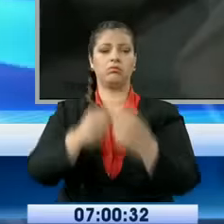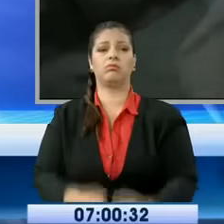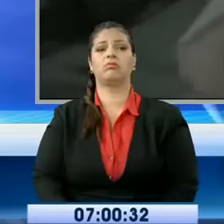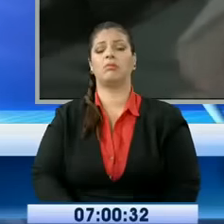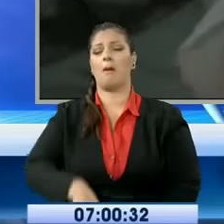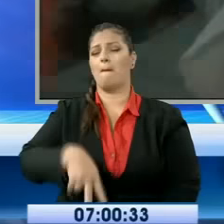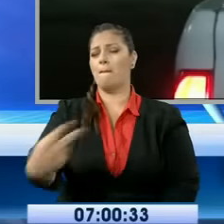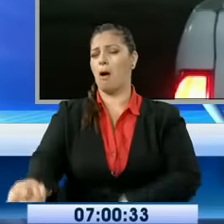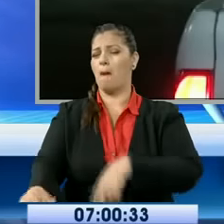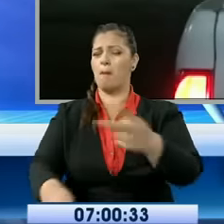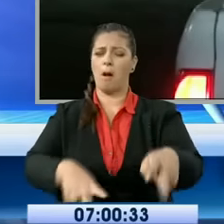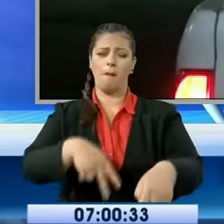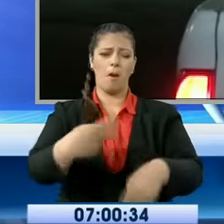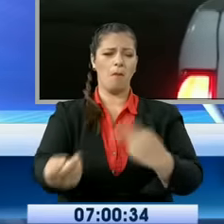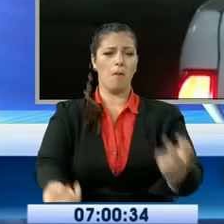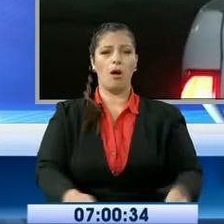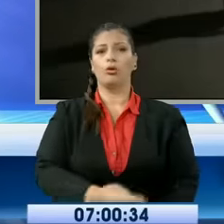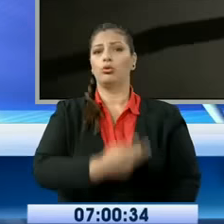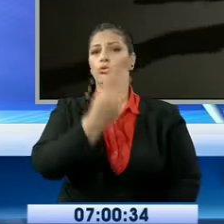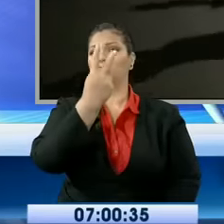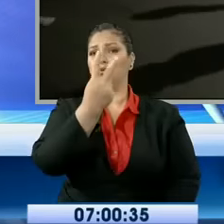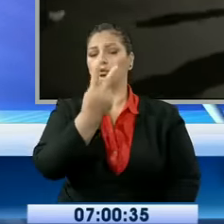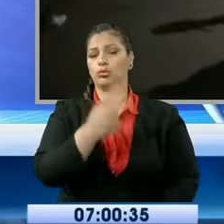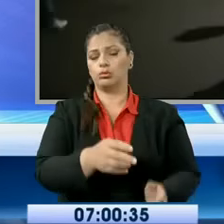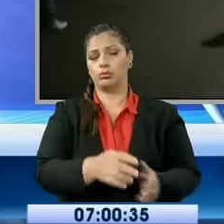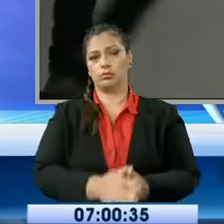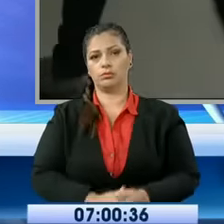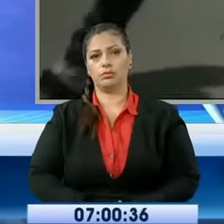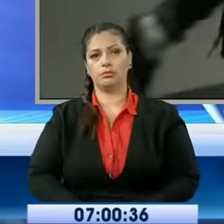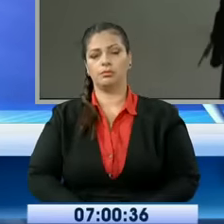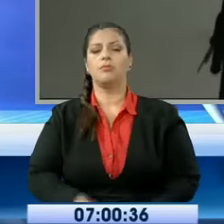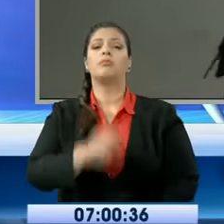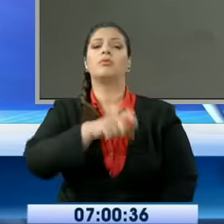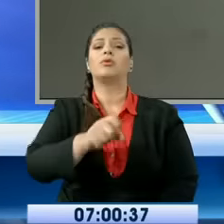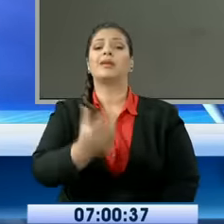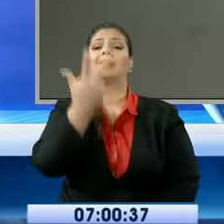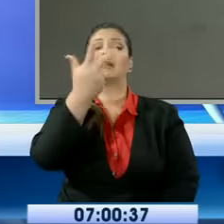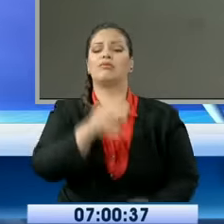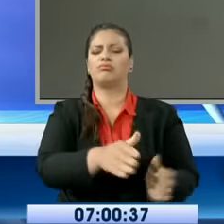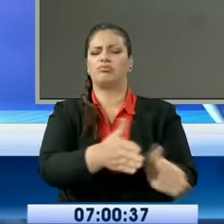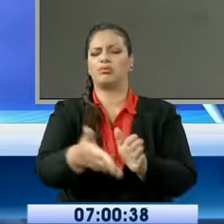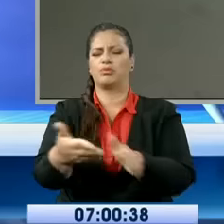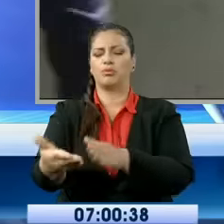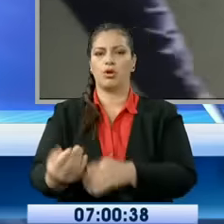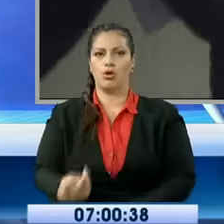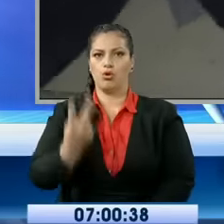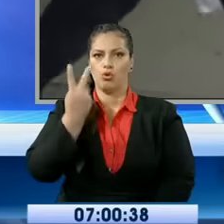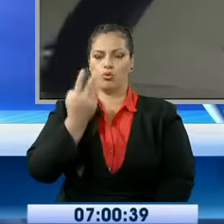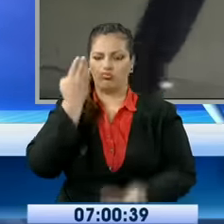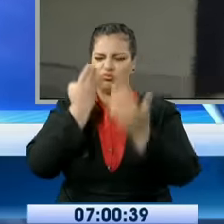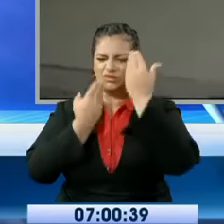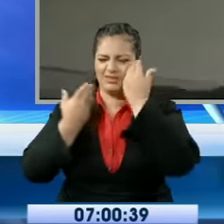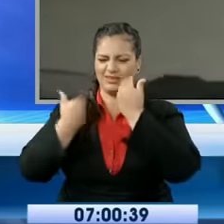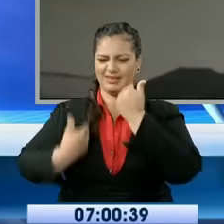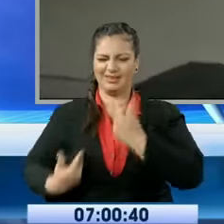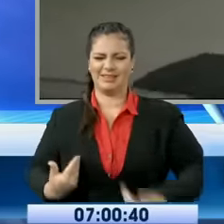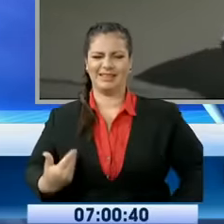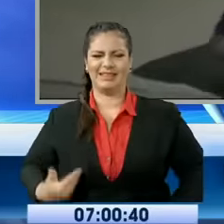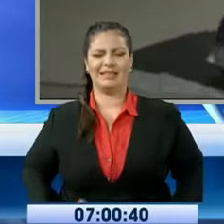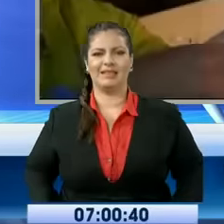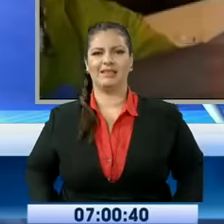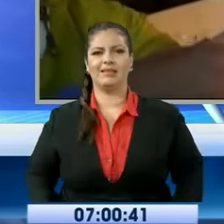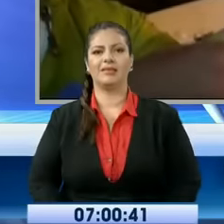muerte. ¿A qué velocidad iban las motos? O iba por lo menos una de ellas. Dicen que una invadió el carril. Es